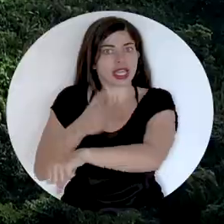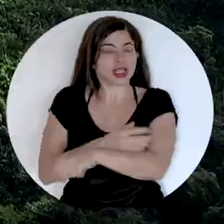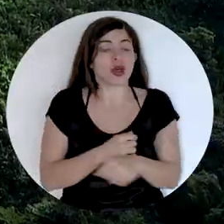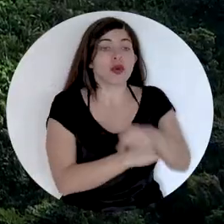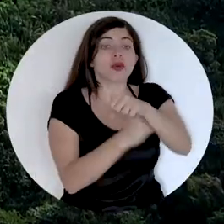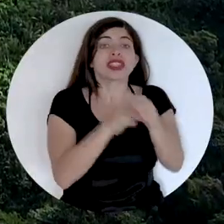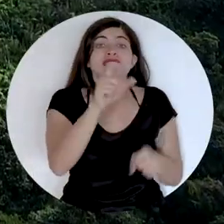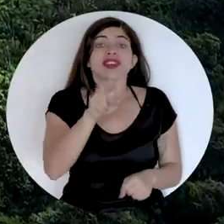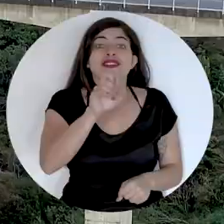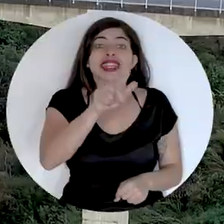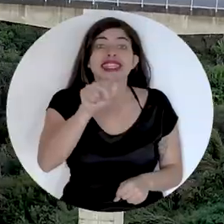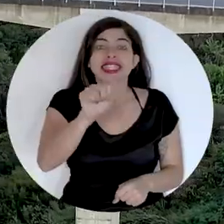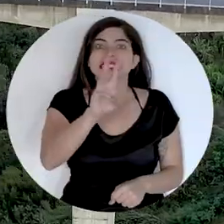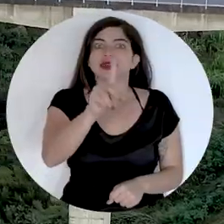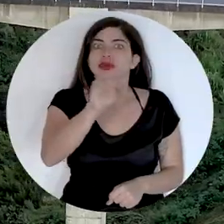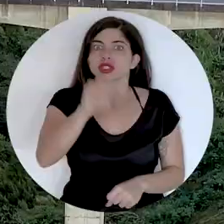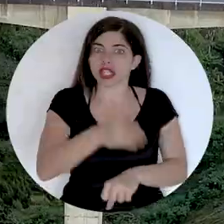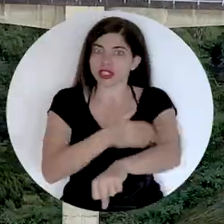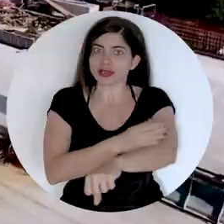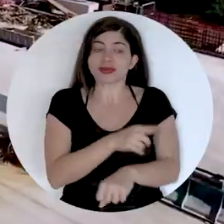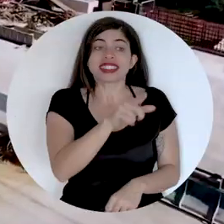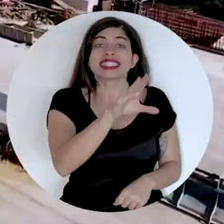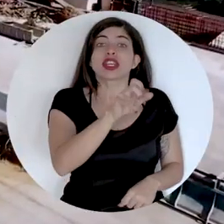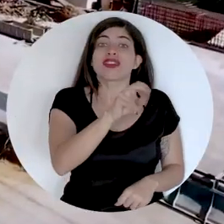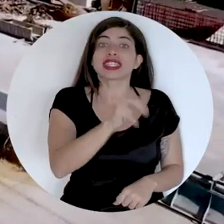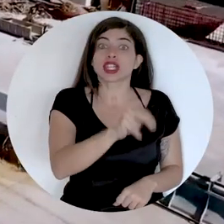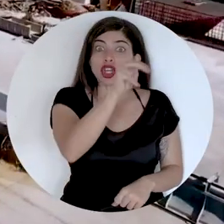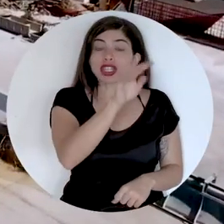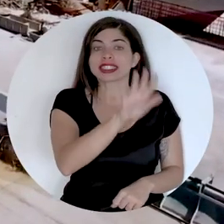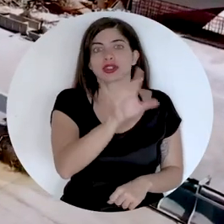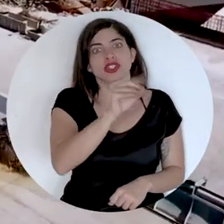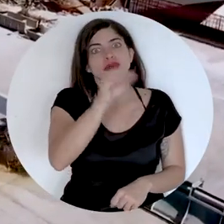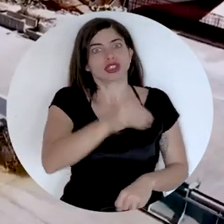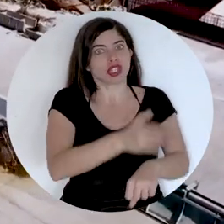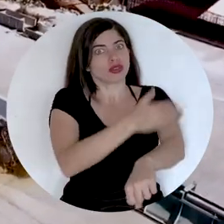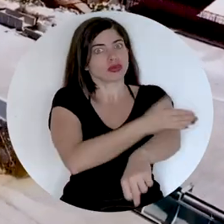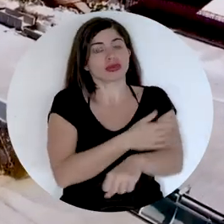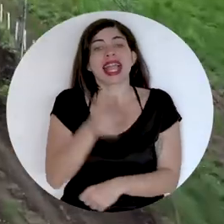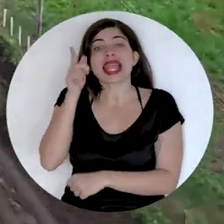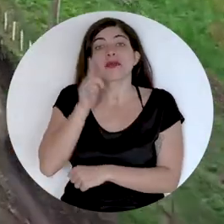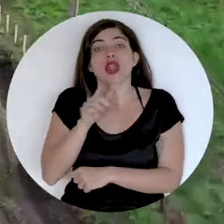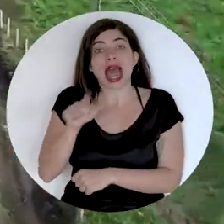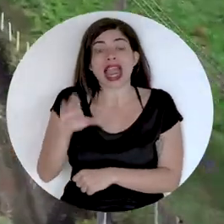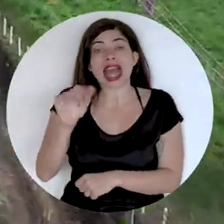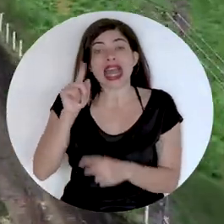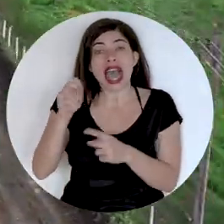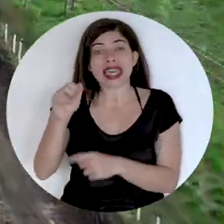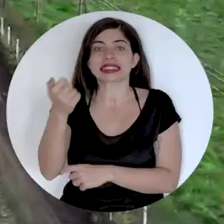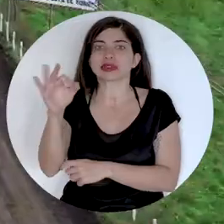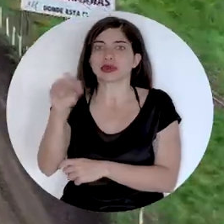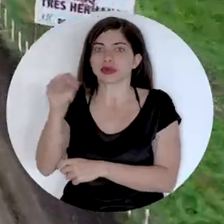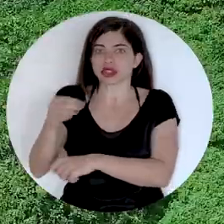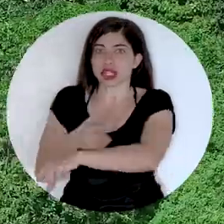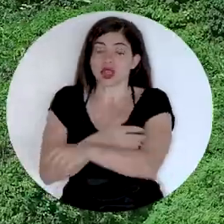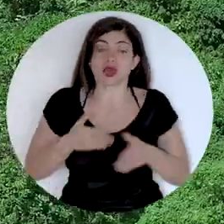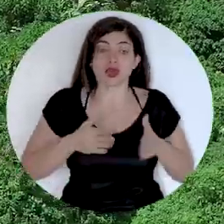avance. Puente sobre el río Virilla, 61% de avance. Circunvalación Norte, 58% de avance global. Limonal Cañas, 19%